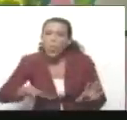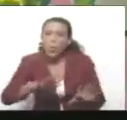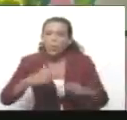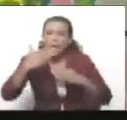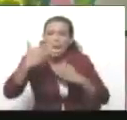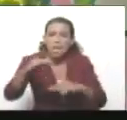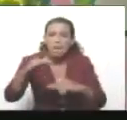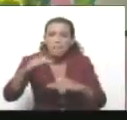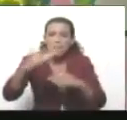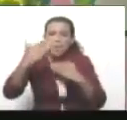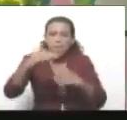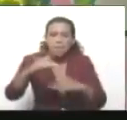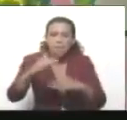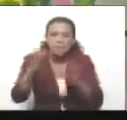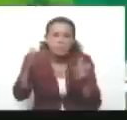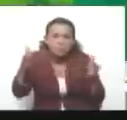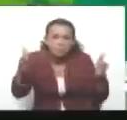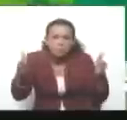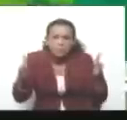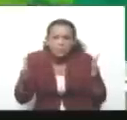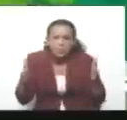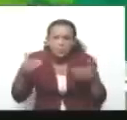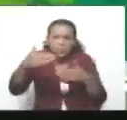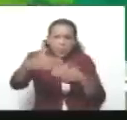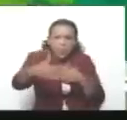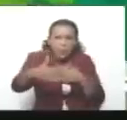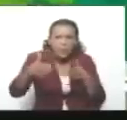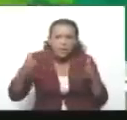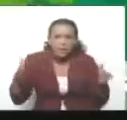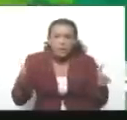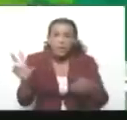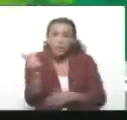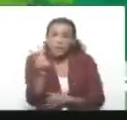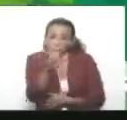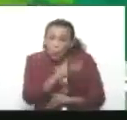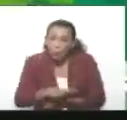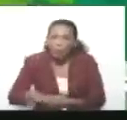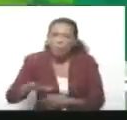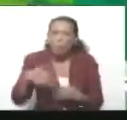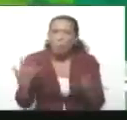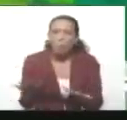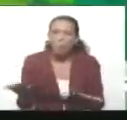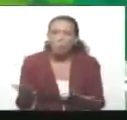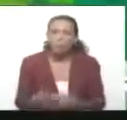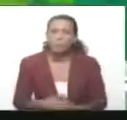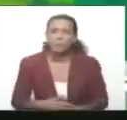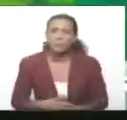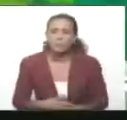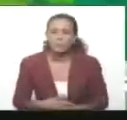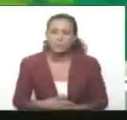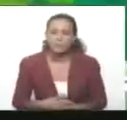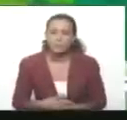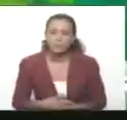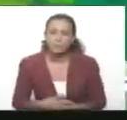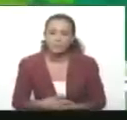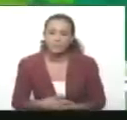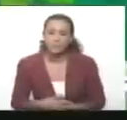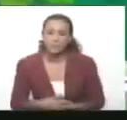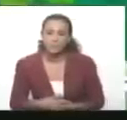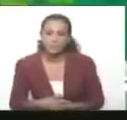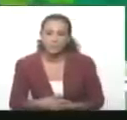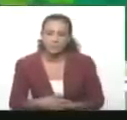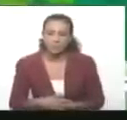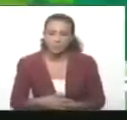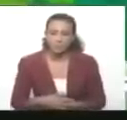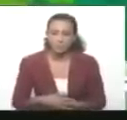que era muy claro Aquí está aquí está el mapa que le mostré ahora